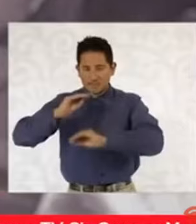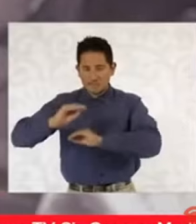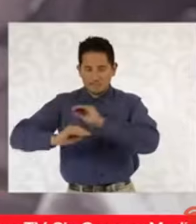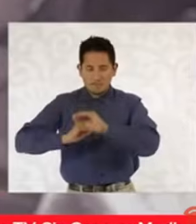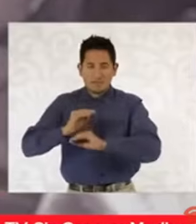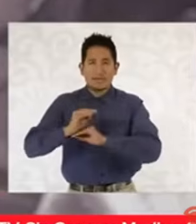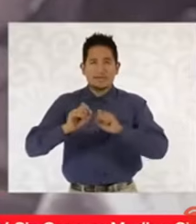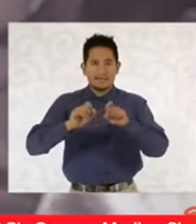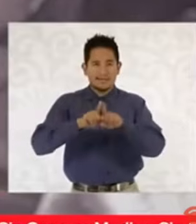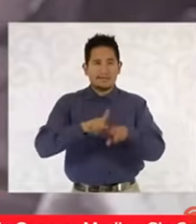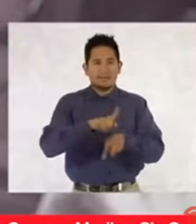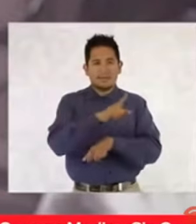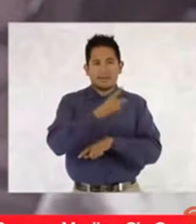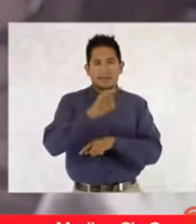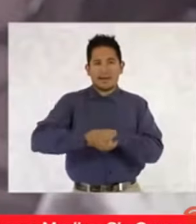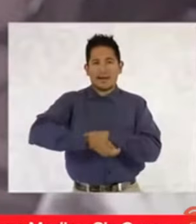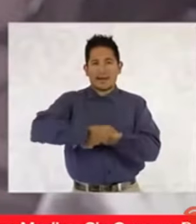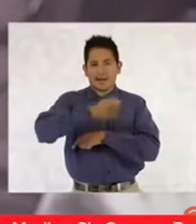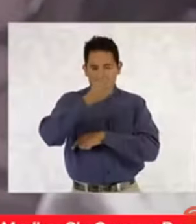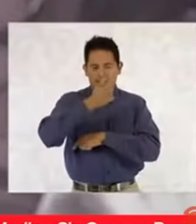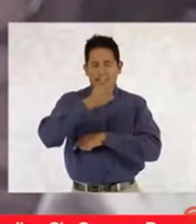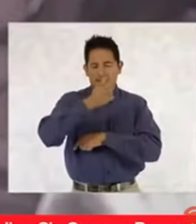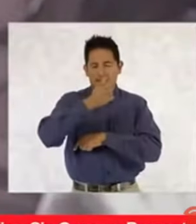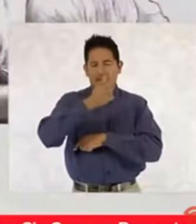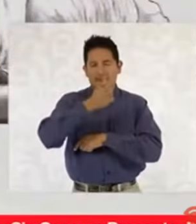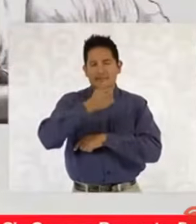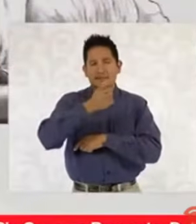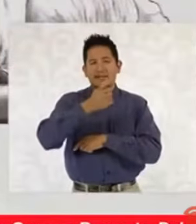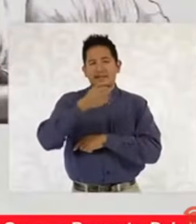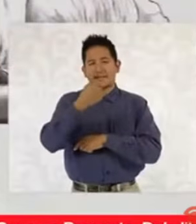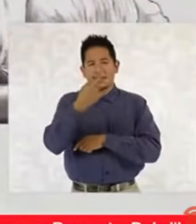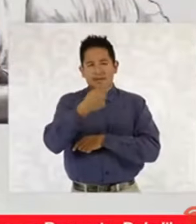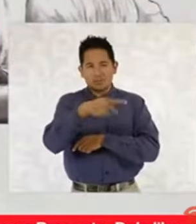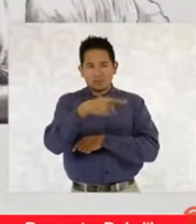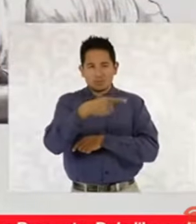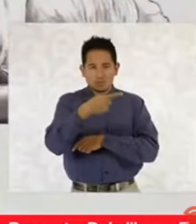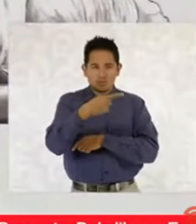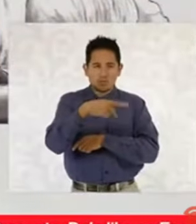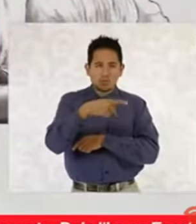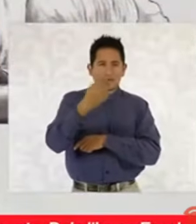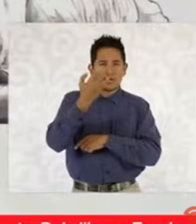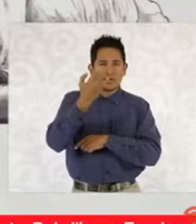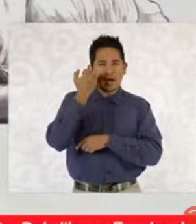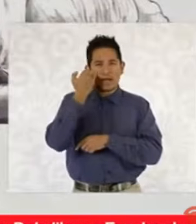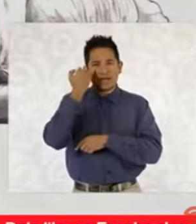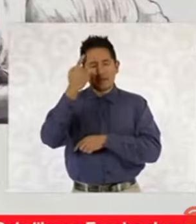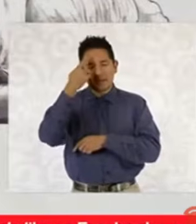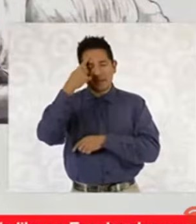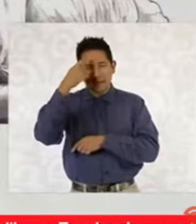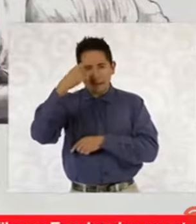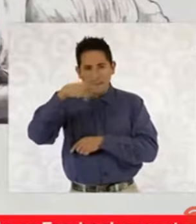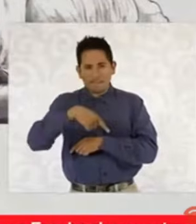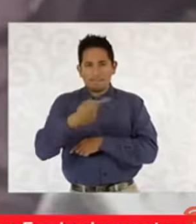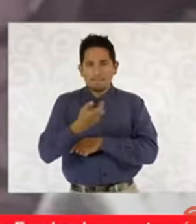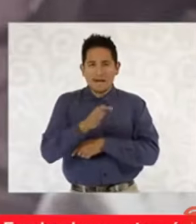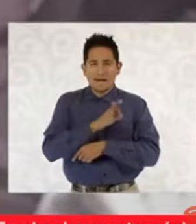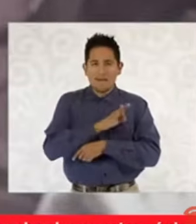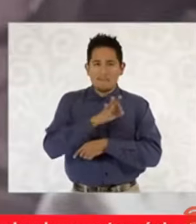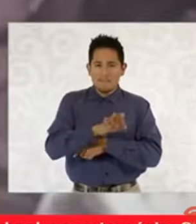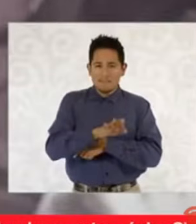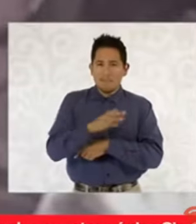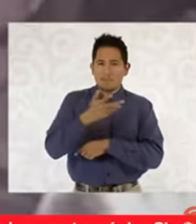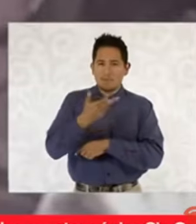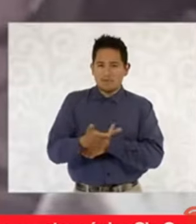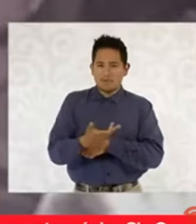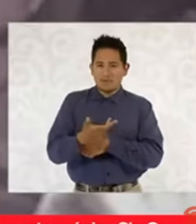en rescatar la historia de las mujeres. Tiene un ensayo que hace referencia a esta necesidad de